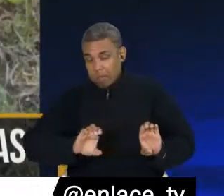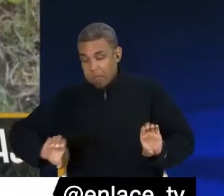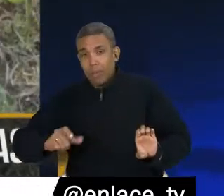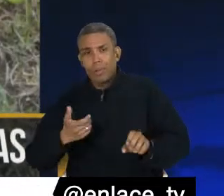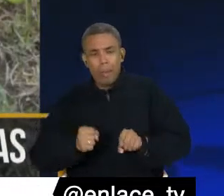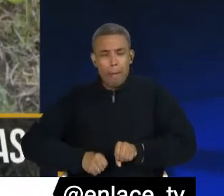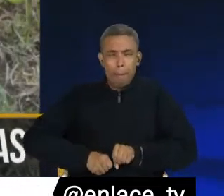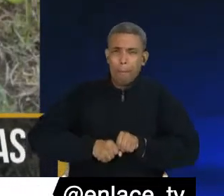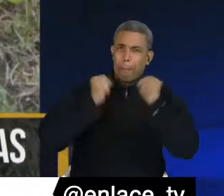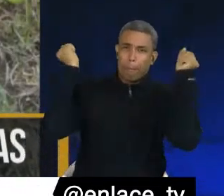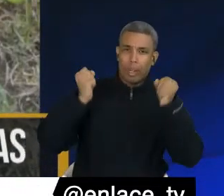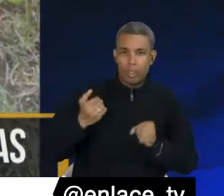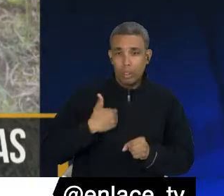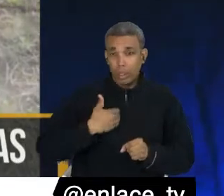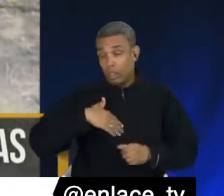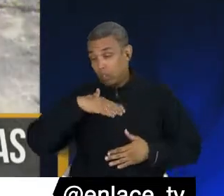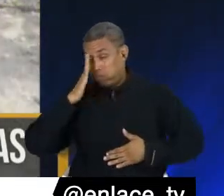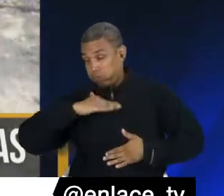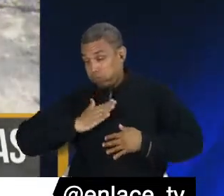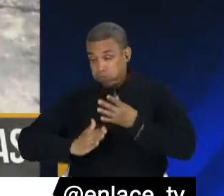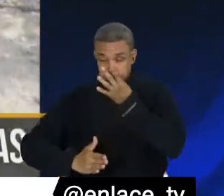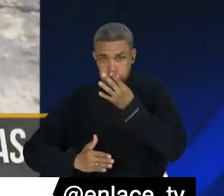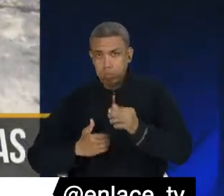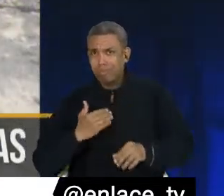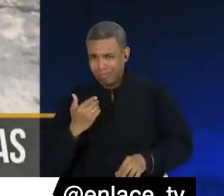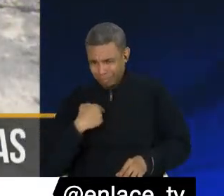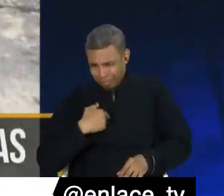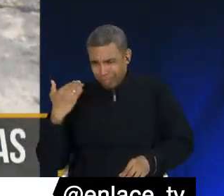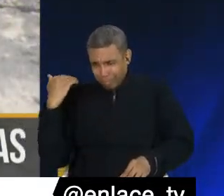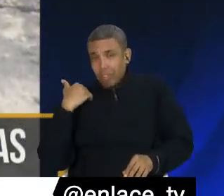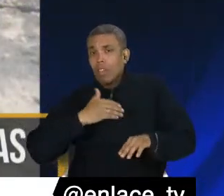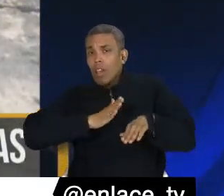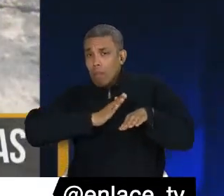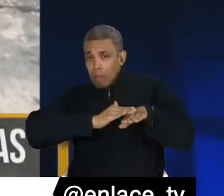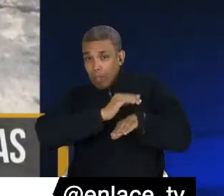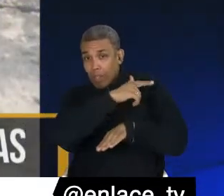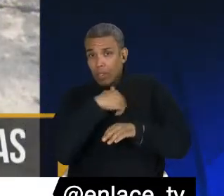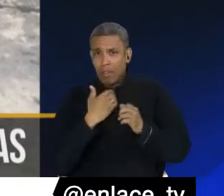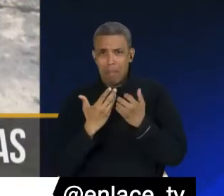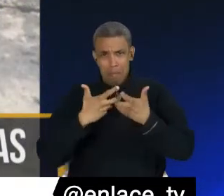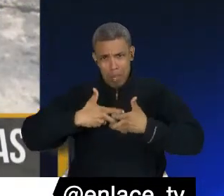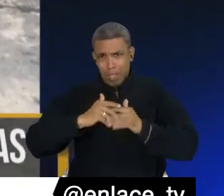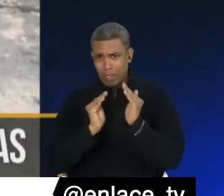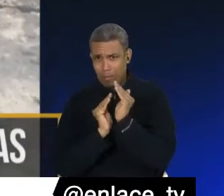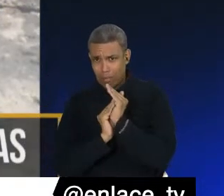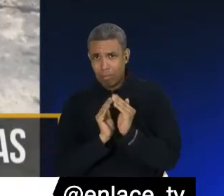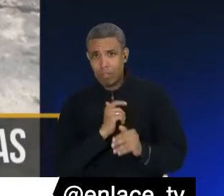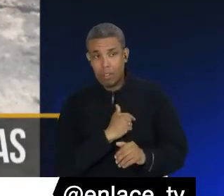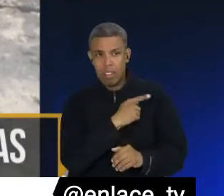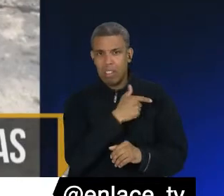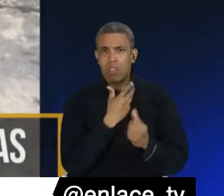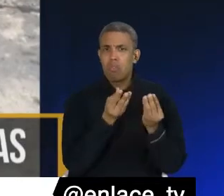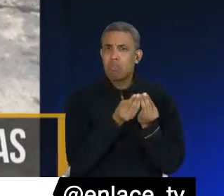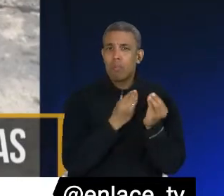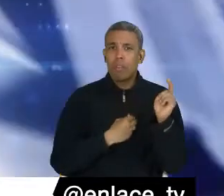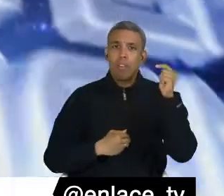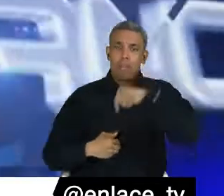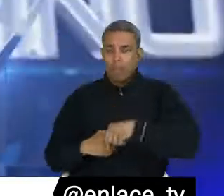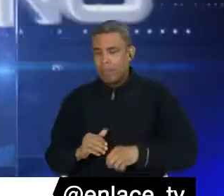¿Qué hace Aguas de Barranca? Van y tapan el pedazo dañado y ya, y ese tubo está